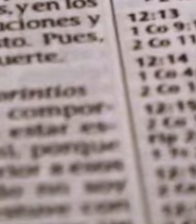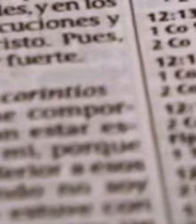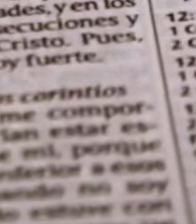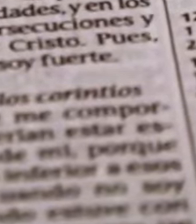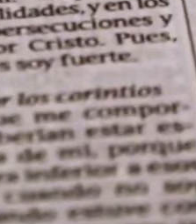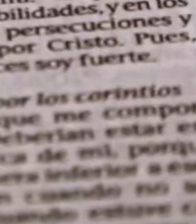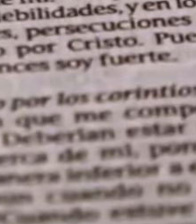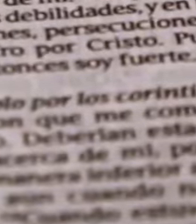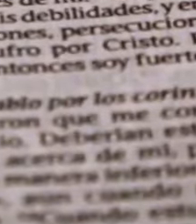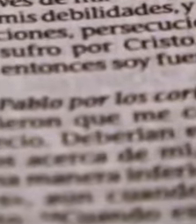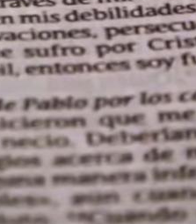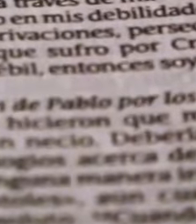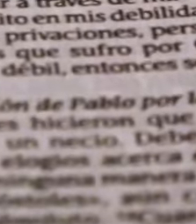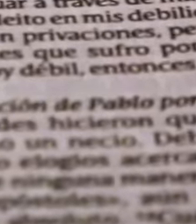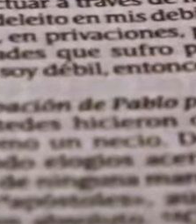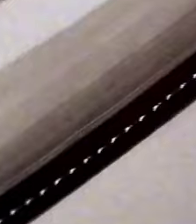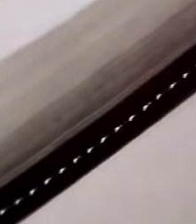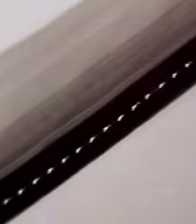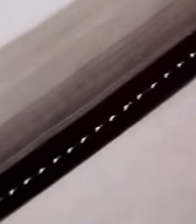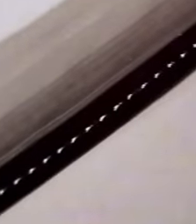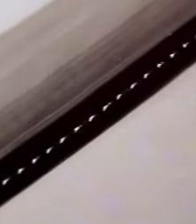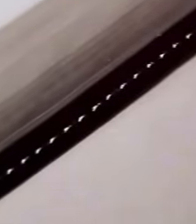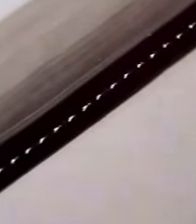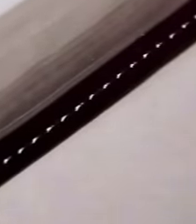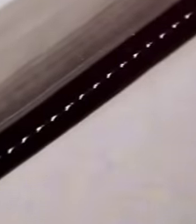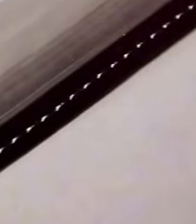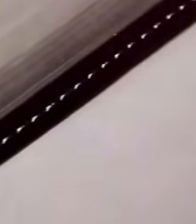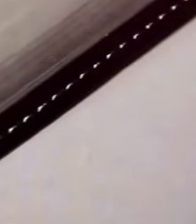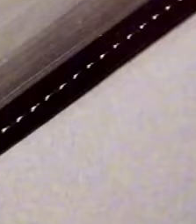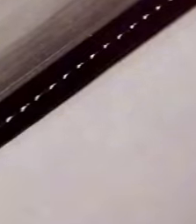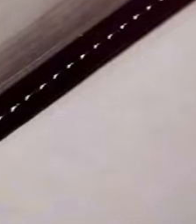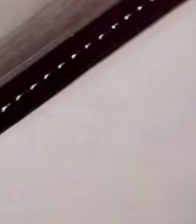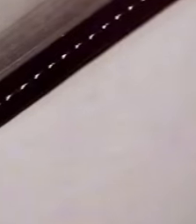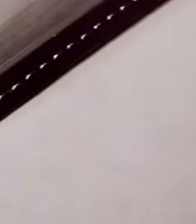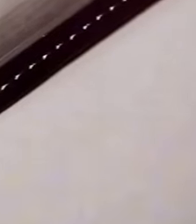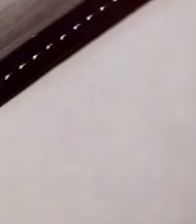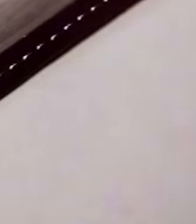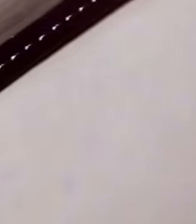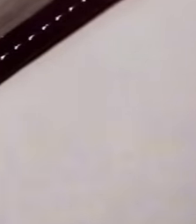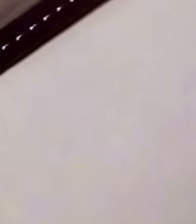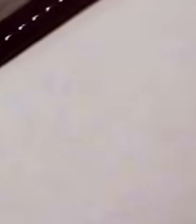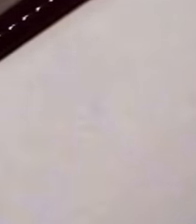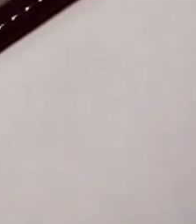No te veo, pero te siento. Saque este momento